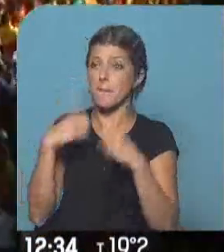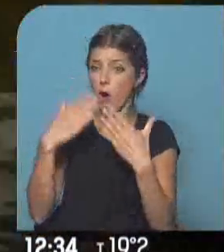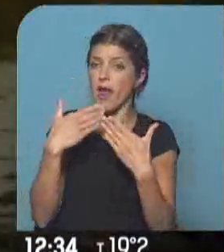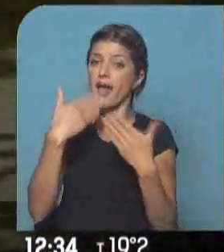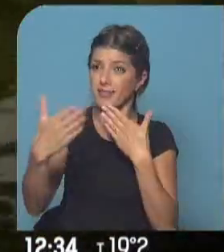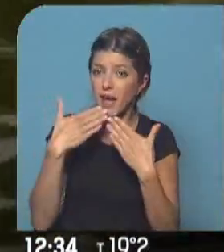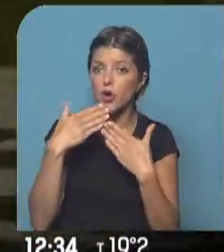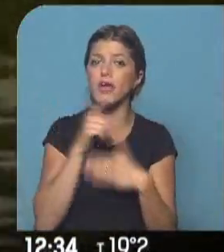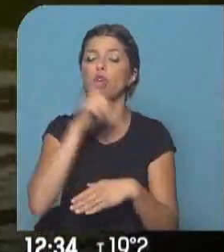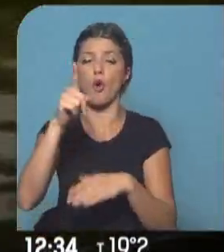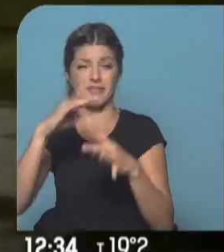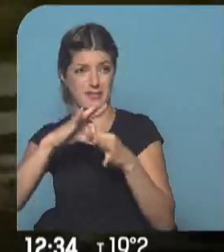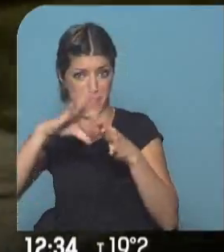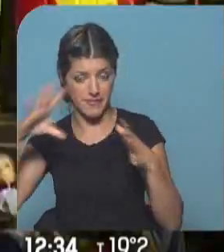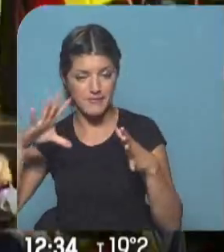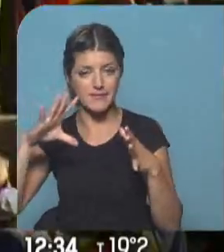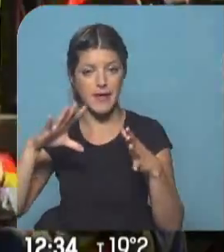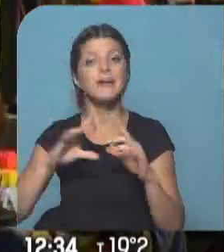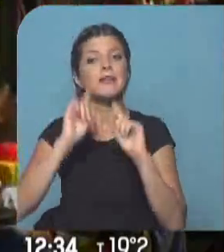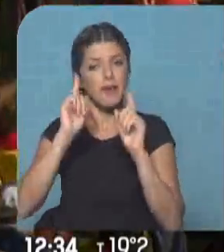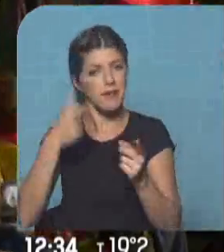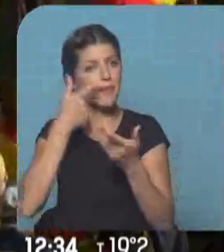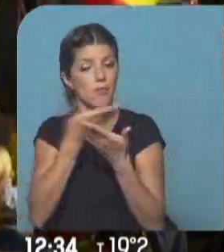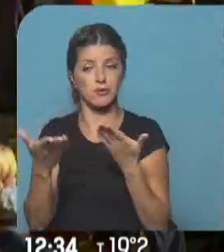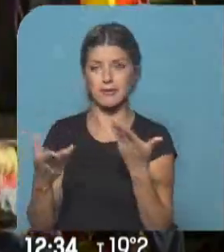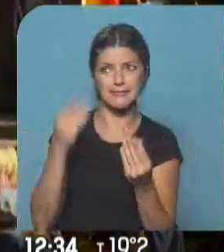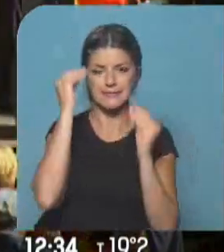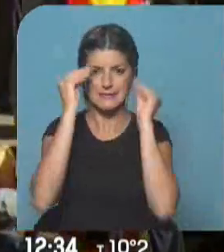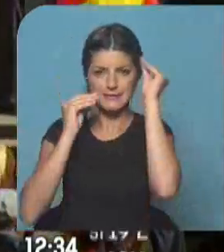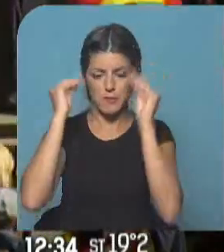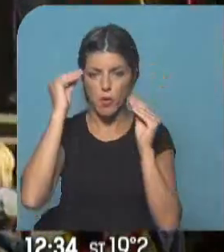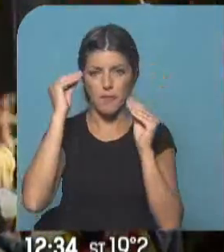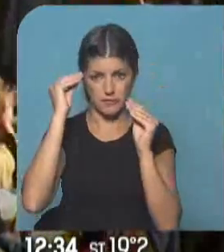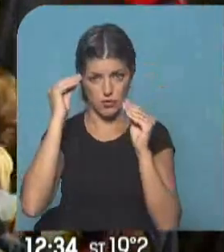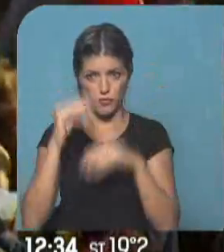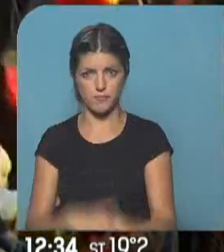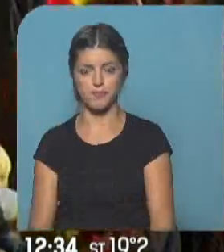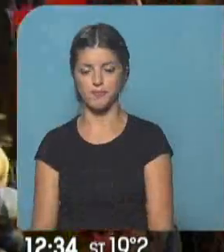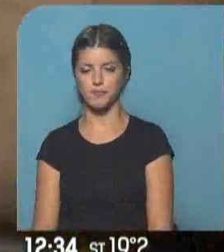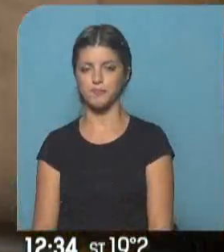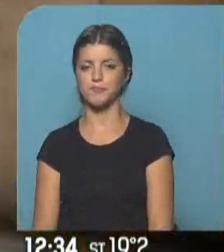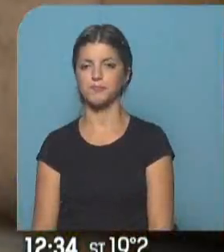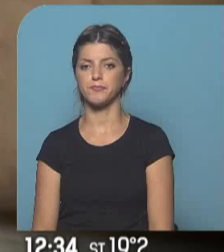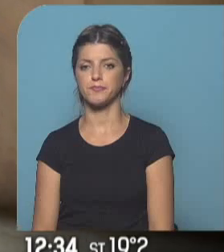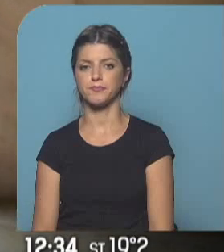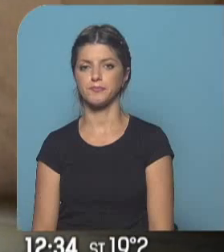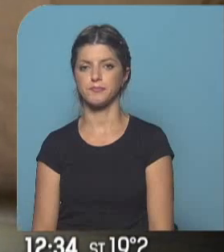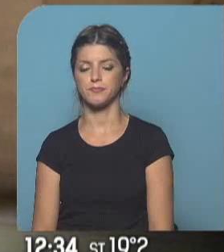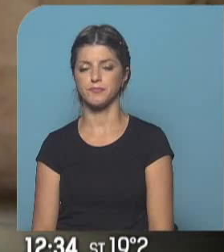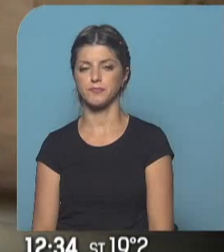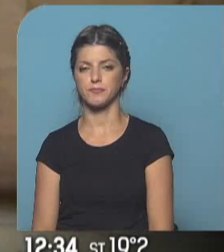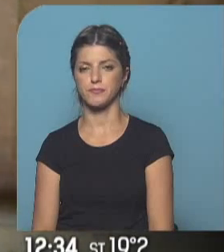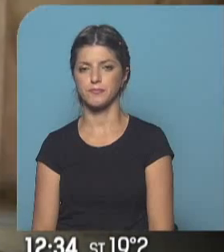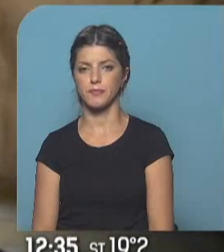en varios ayuntamientos españoles también inclinaron la balanza hacia posiciones más moderadas. De